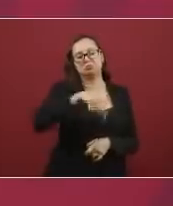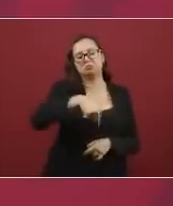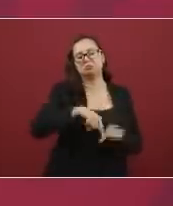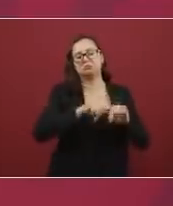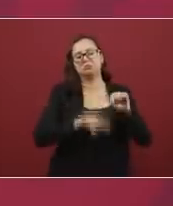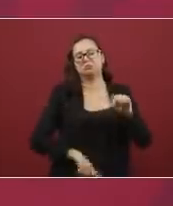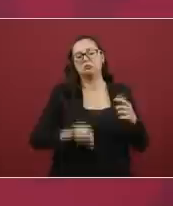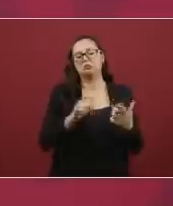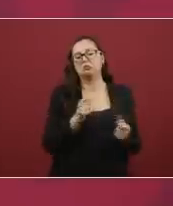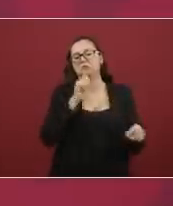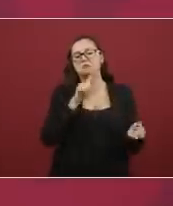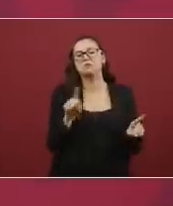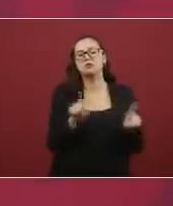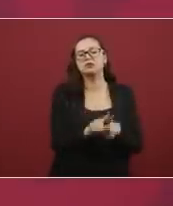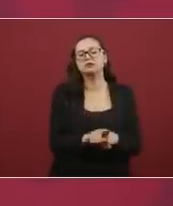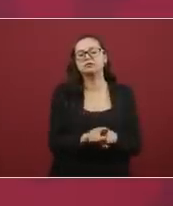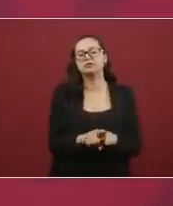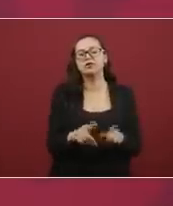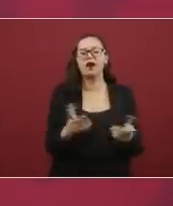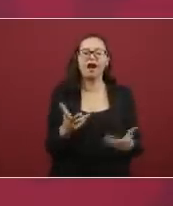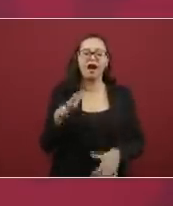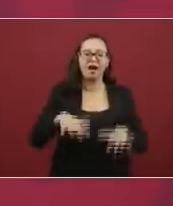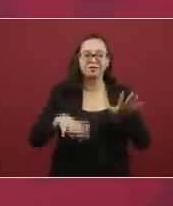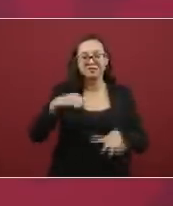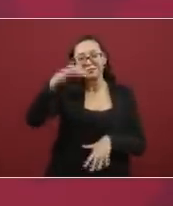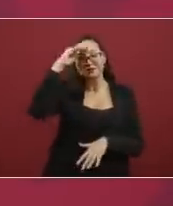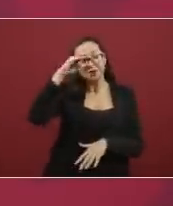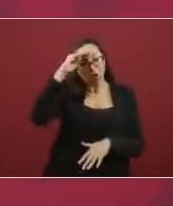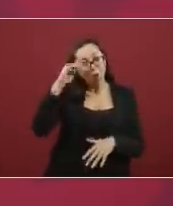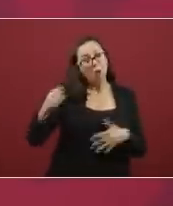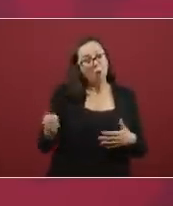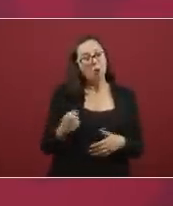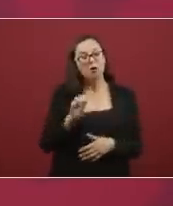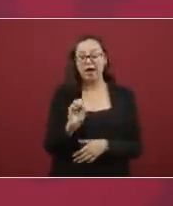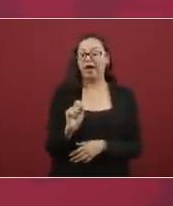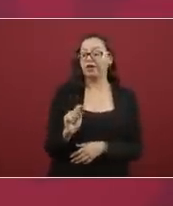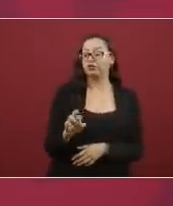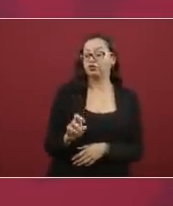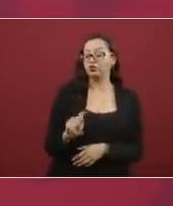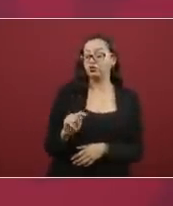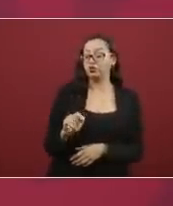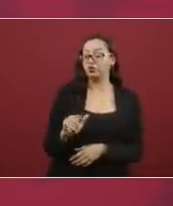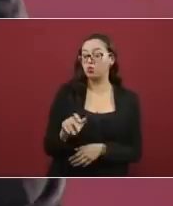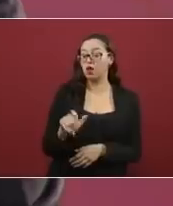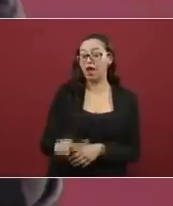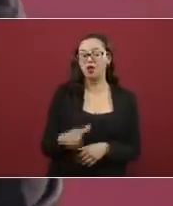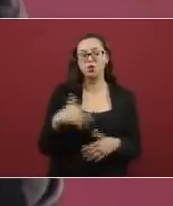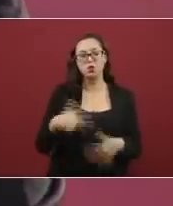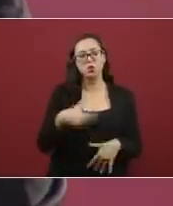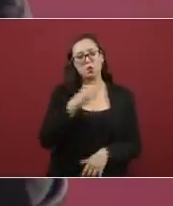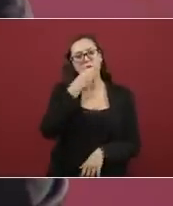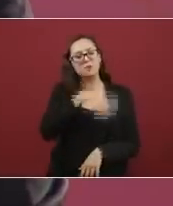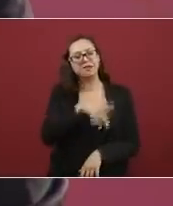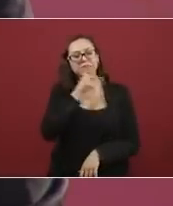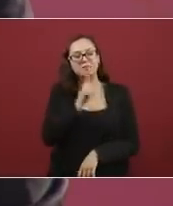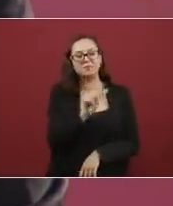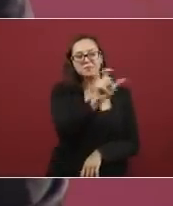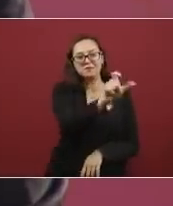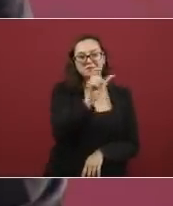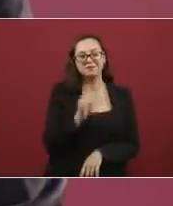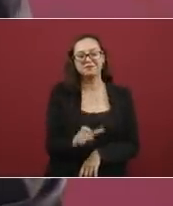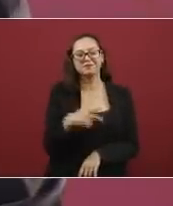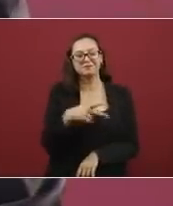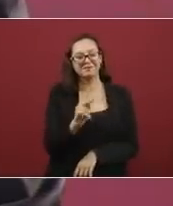pensar que es algo bueno cuando en realidad las llamadas